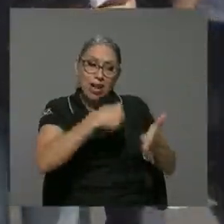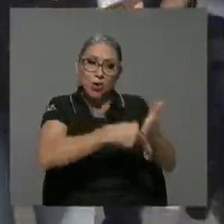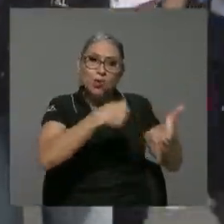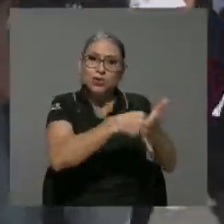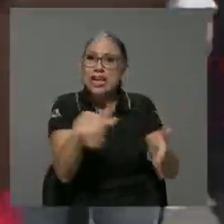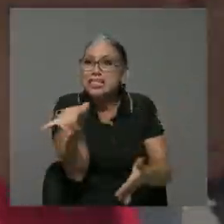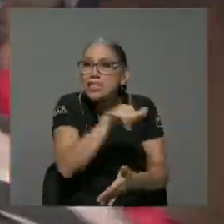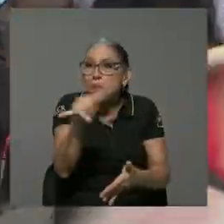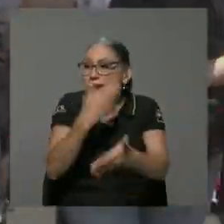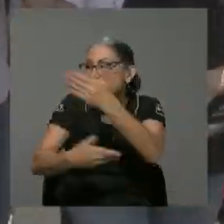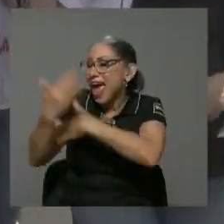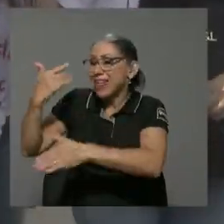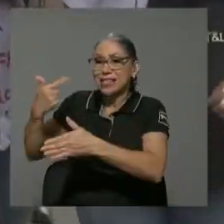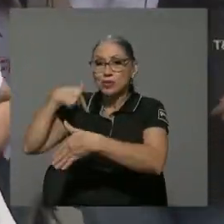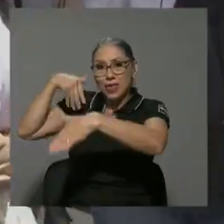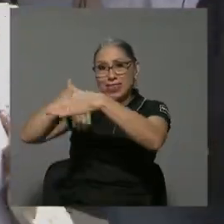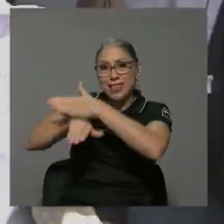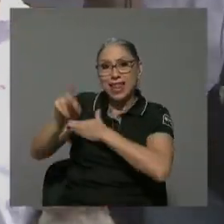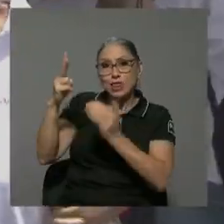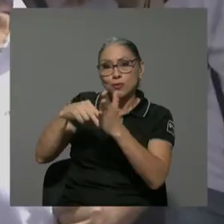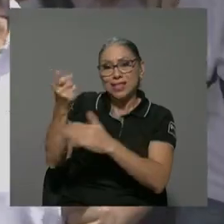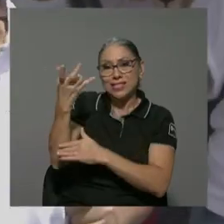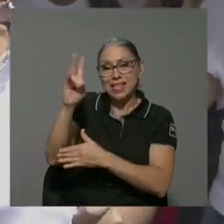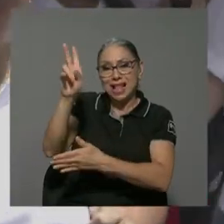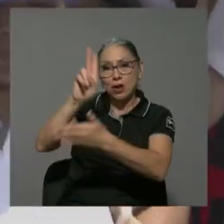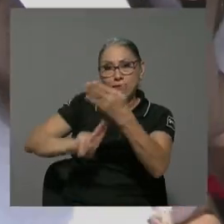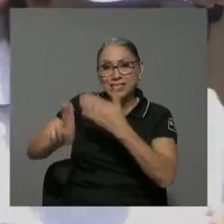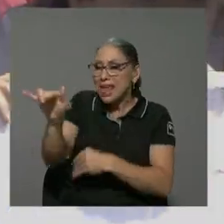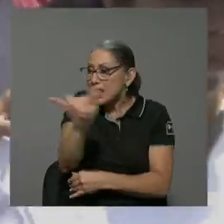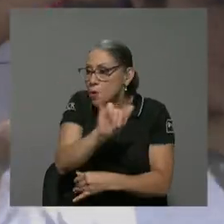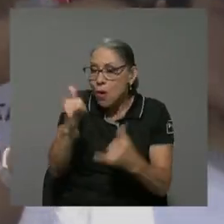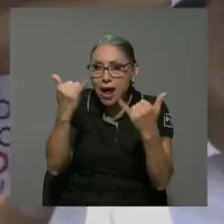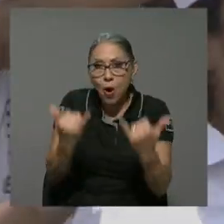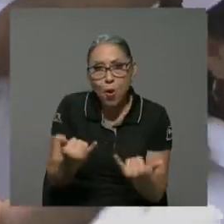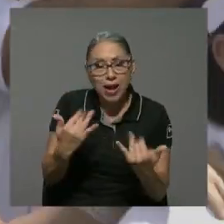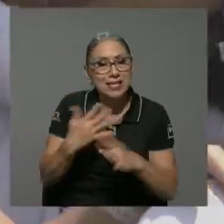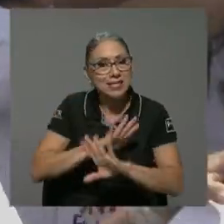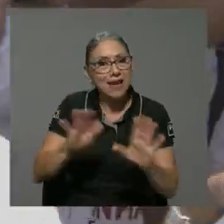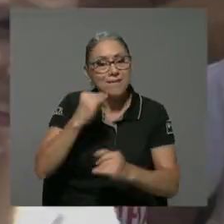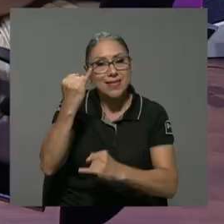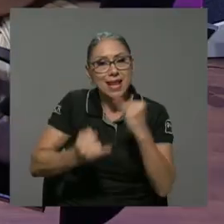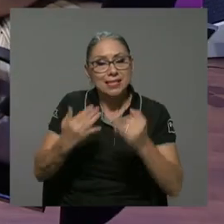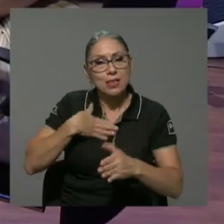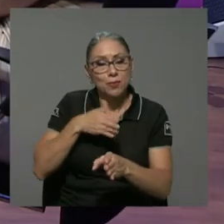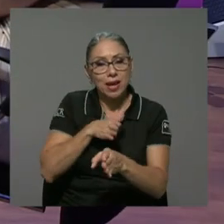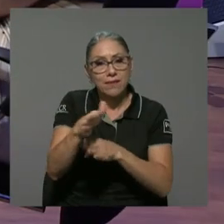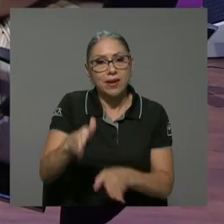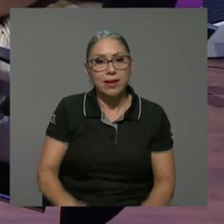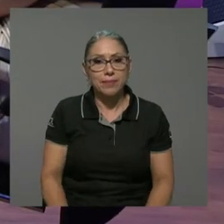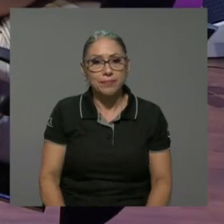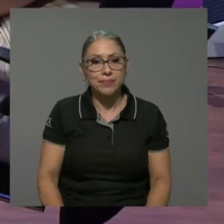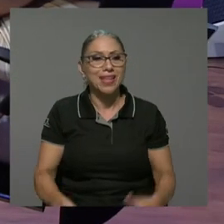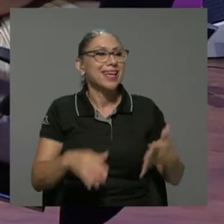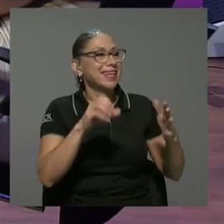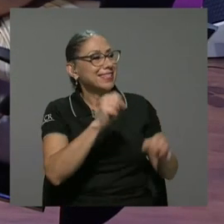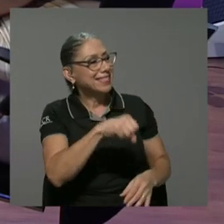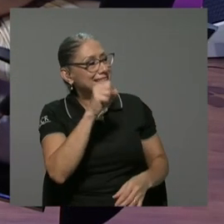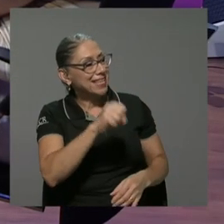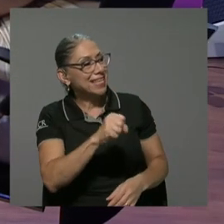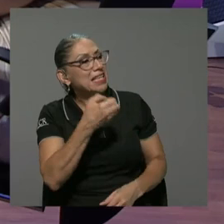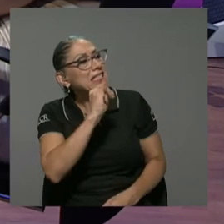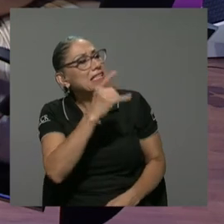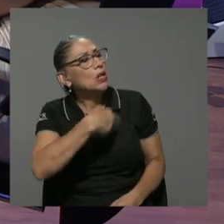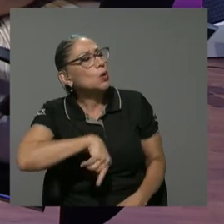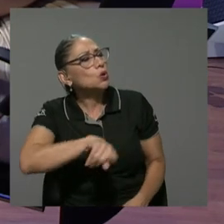hoy ya finalizando mi carrera. Sí, y justo aquí sobre esta cuestión de, digamos, romantizar los